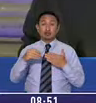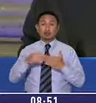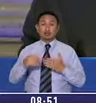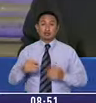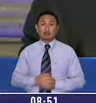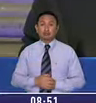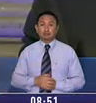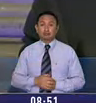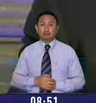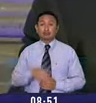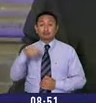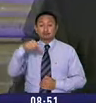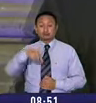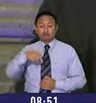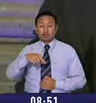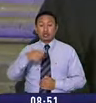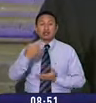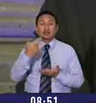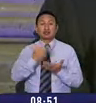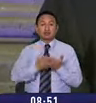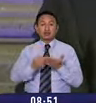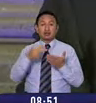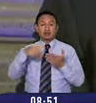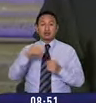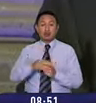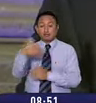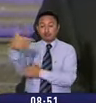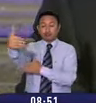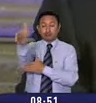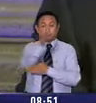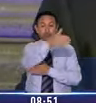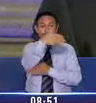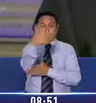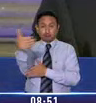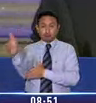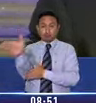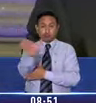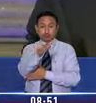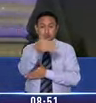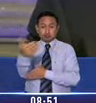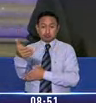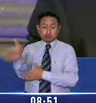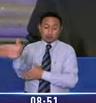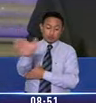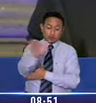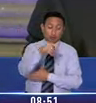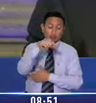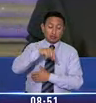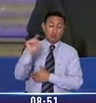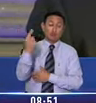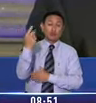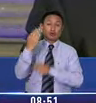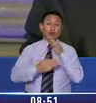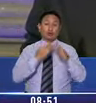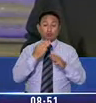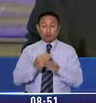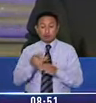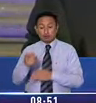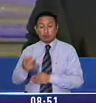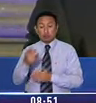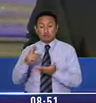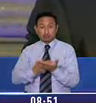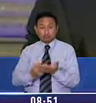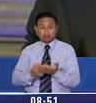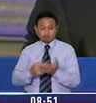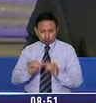del arrastre de caudas, que ciertamente hoy nos enorgullece decir, somos los únicos en el mundo que llevamos todavía